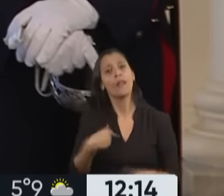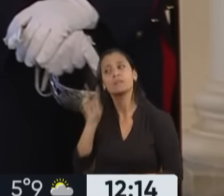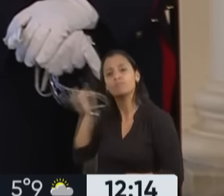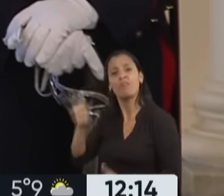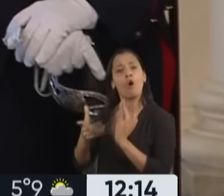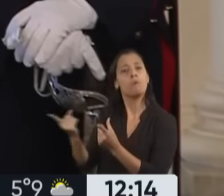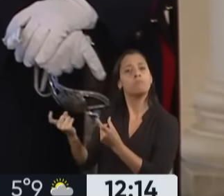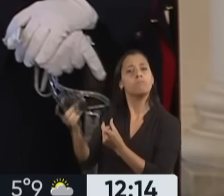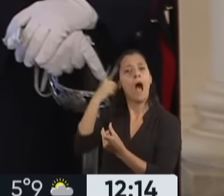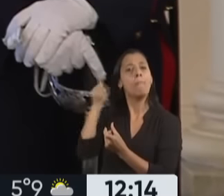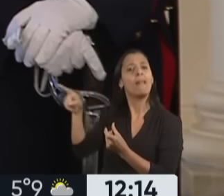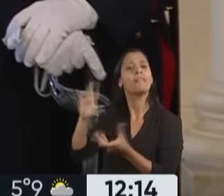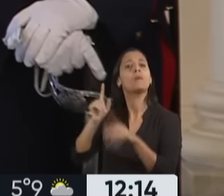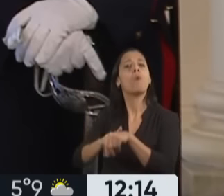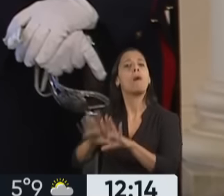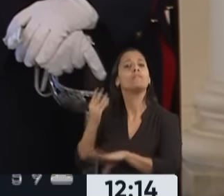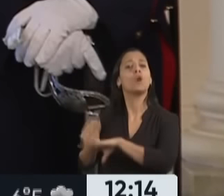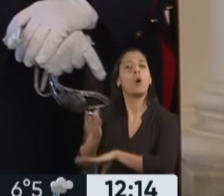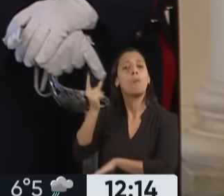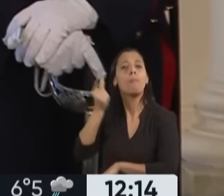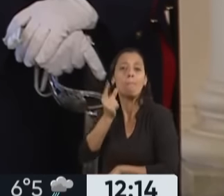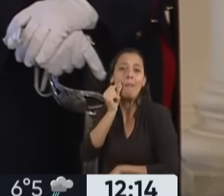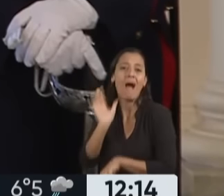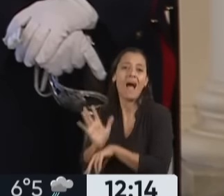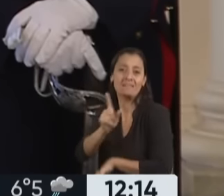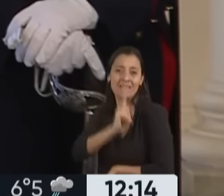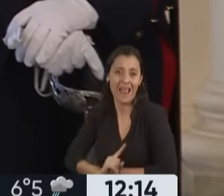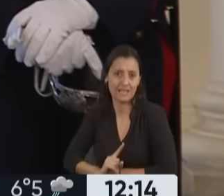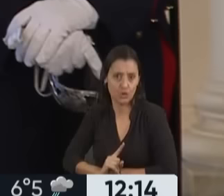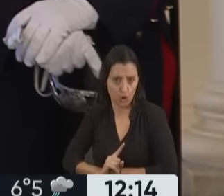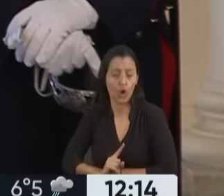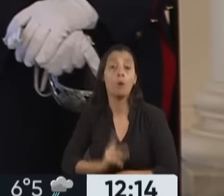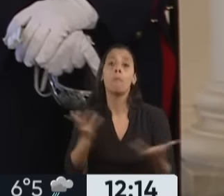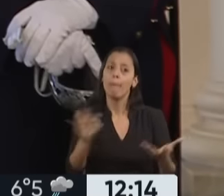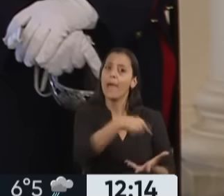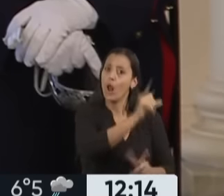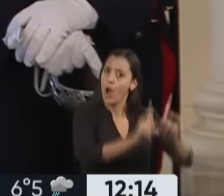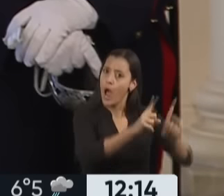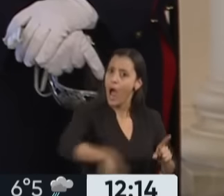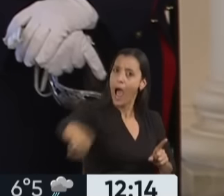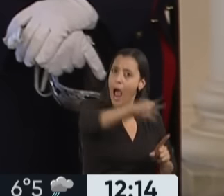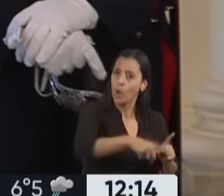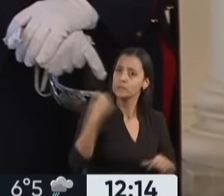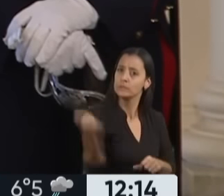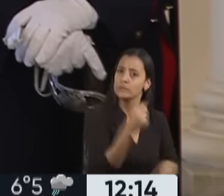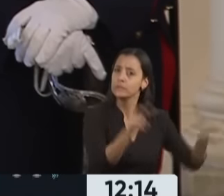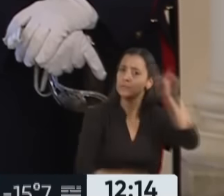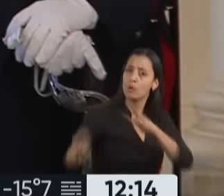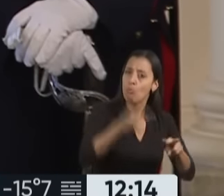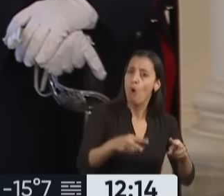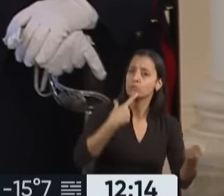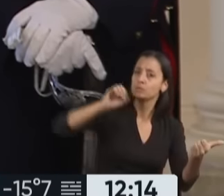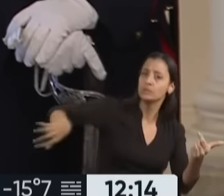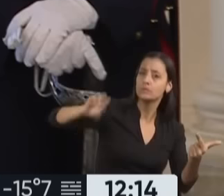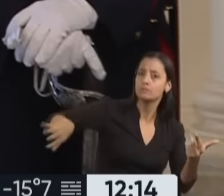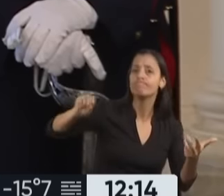mucho de sus silencios. Sin embargo, aquellos que pusieron sus mayores esmeros en humillarlo no pueden negar